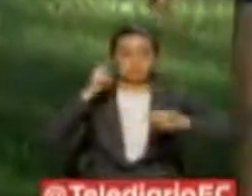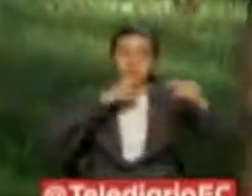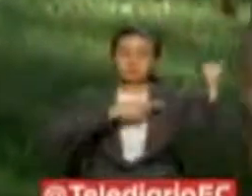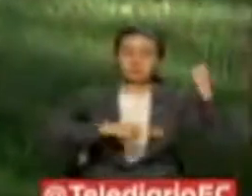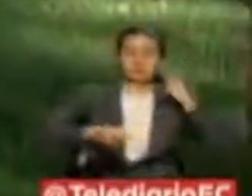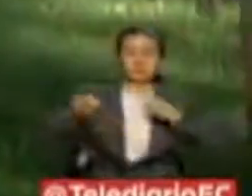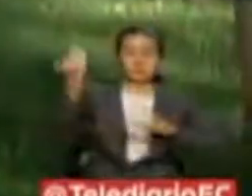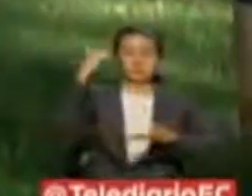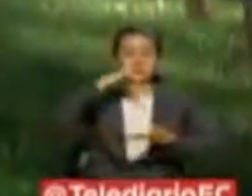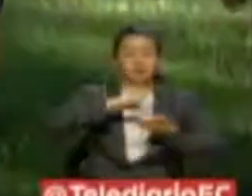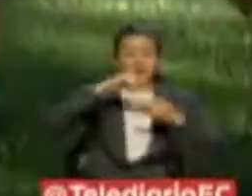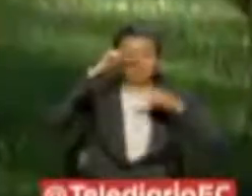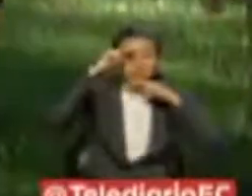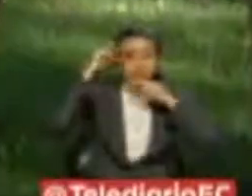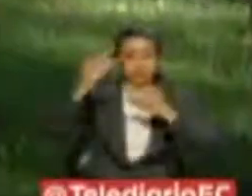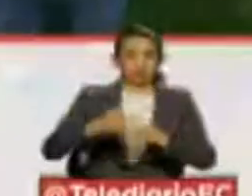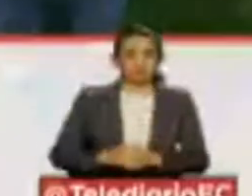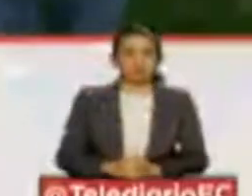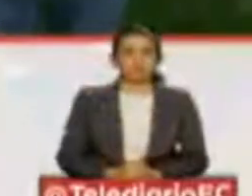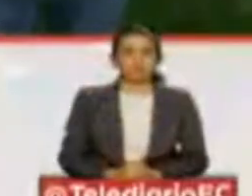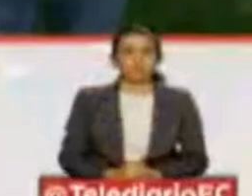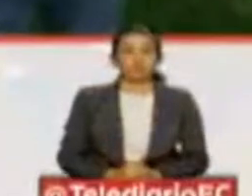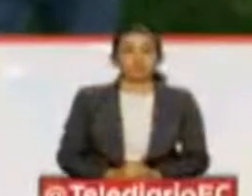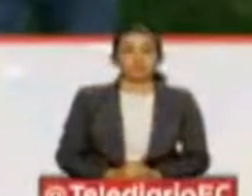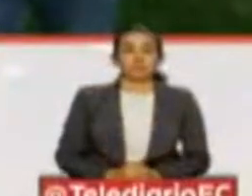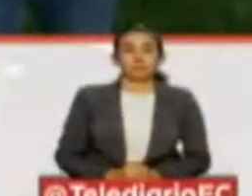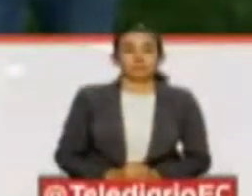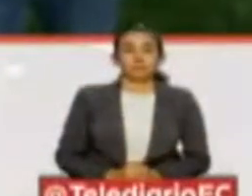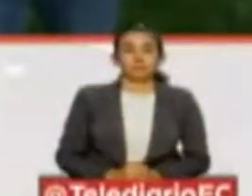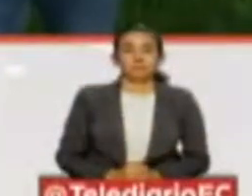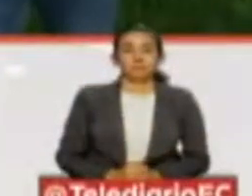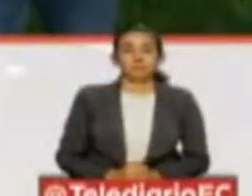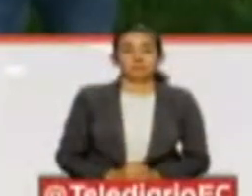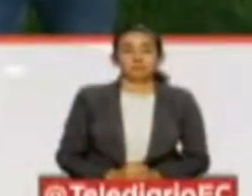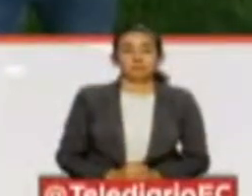Mientras tanto, devuelvo el paso a ti, Sofía, Diana, continúan con más información en Telediario.